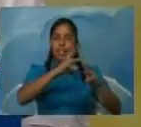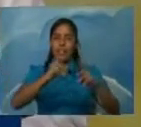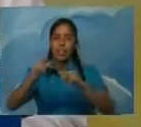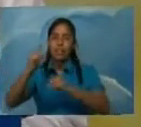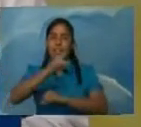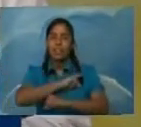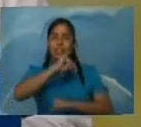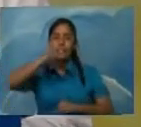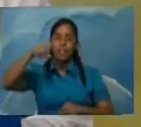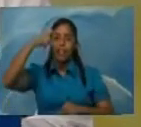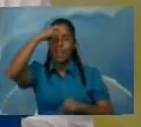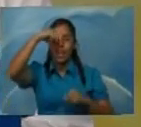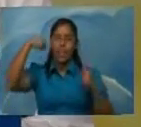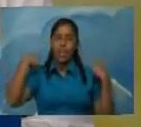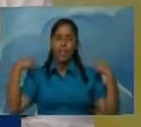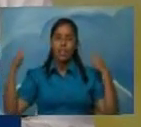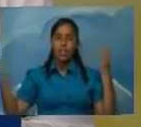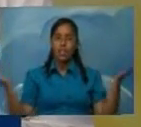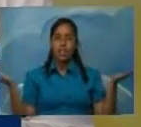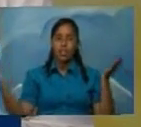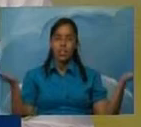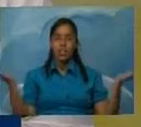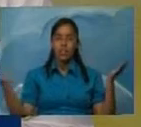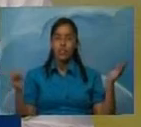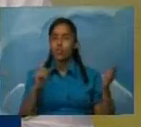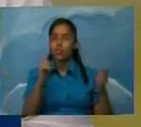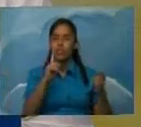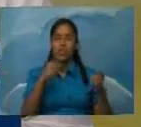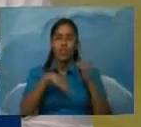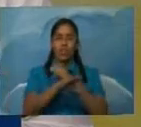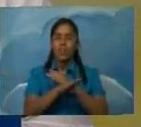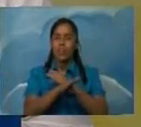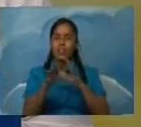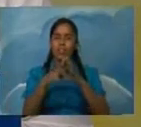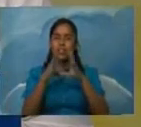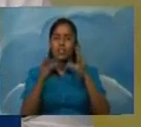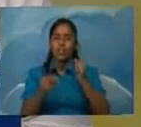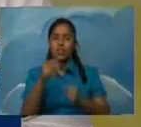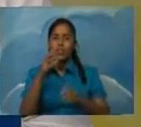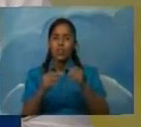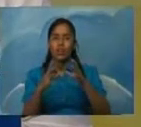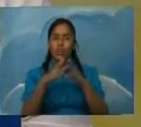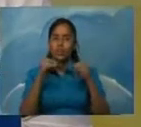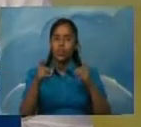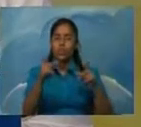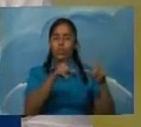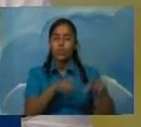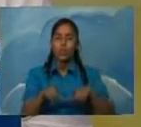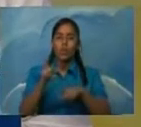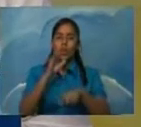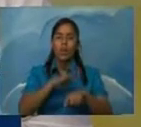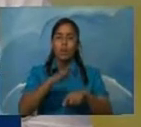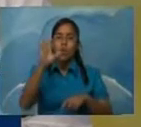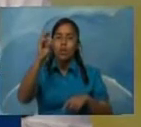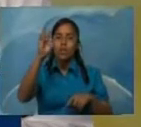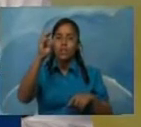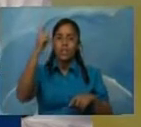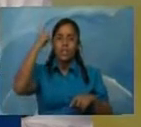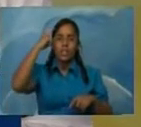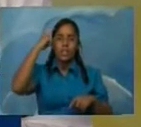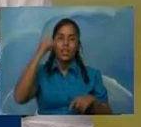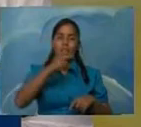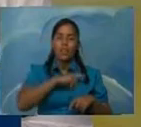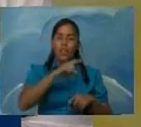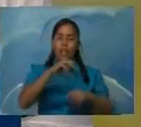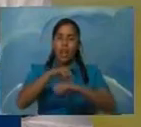de Egipto. Y no se verá levadura contigo en todo tu territorio por 7 días. Y de